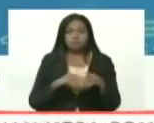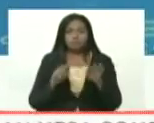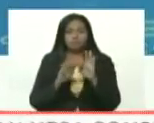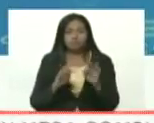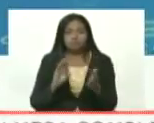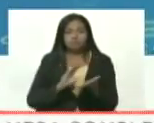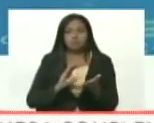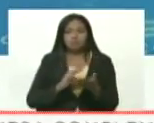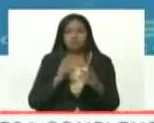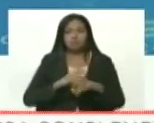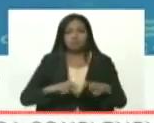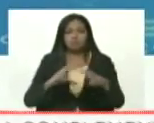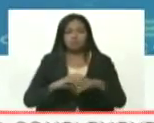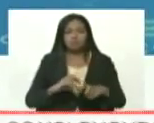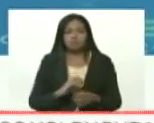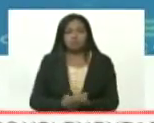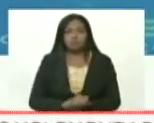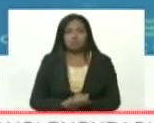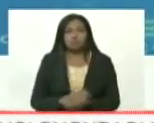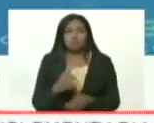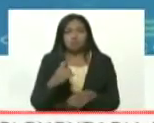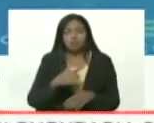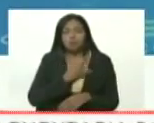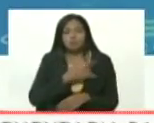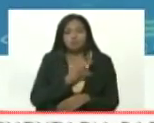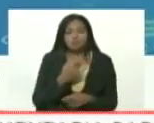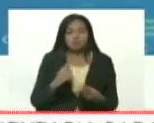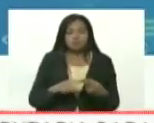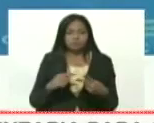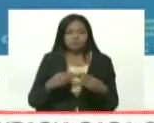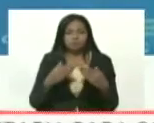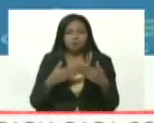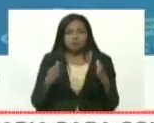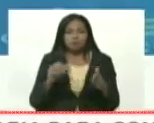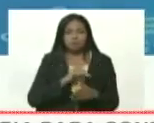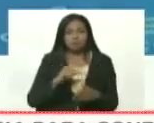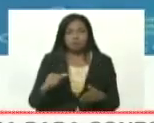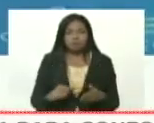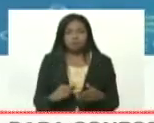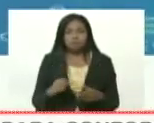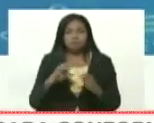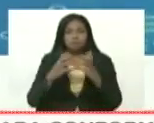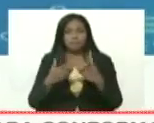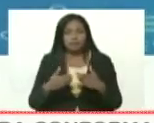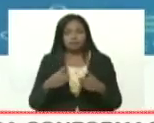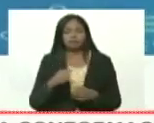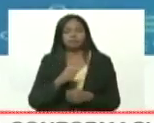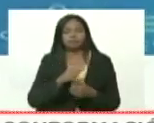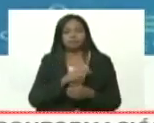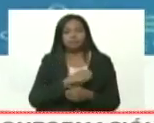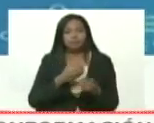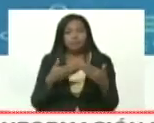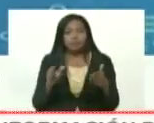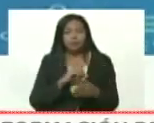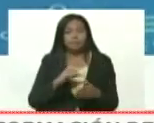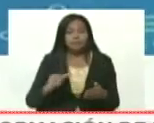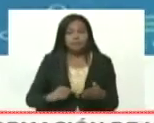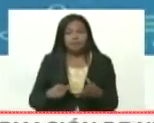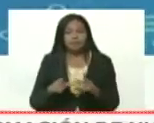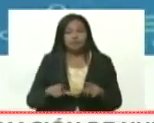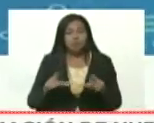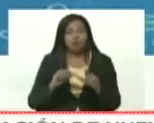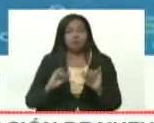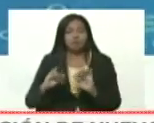los centros de investigación, universidades públicas y privadas, empresas públicas y privadas e instancias del